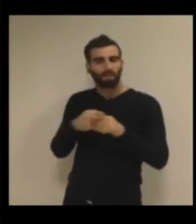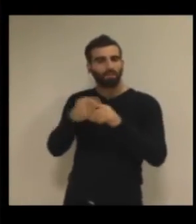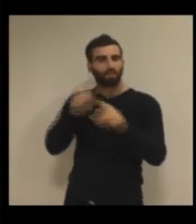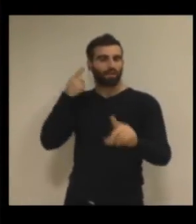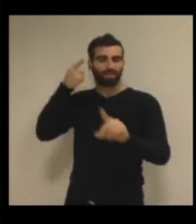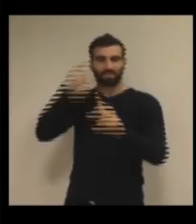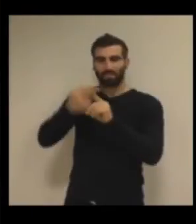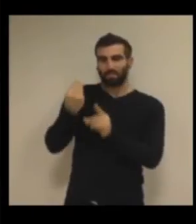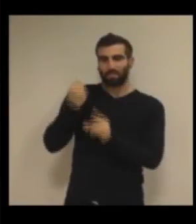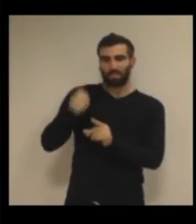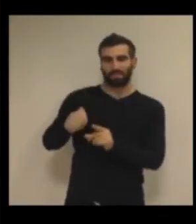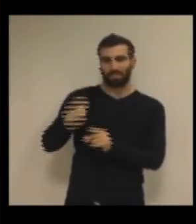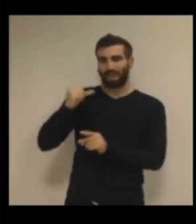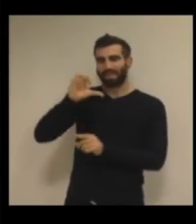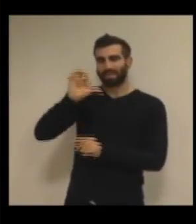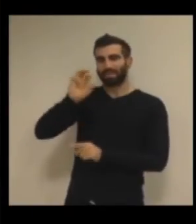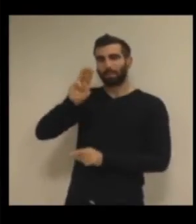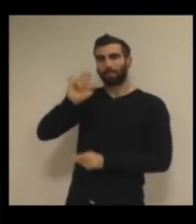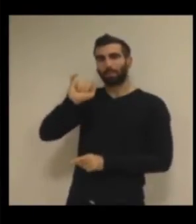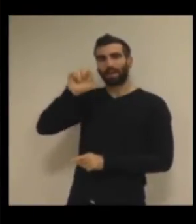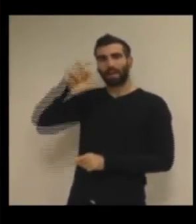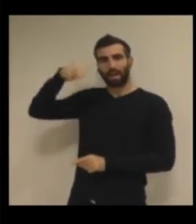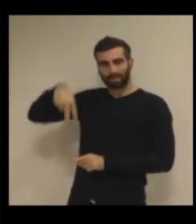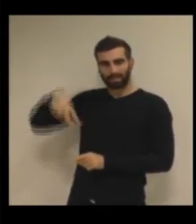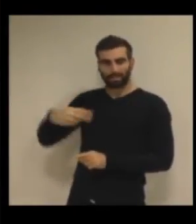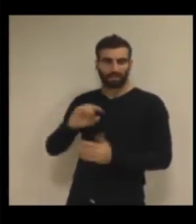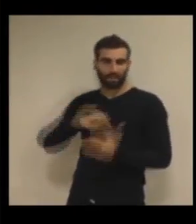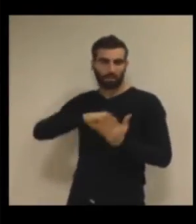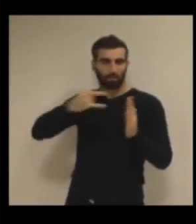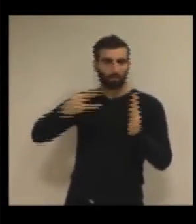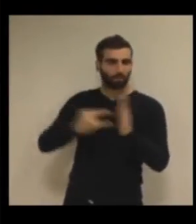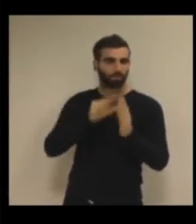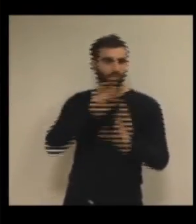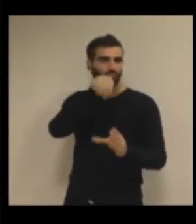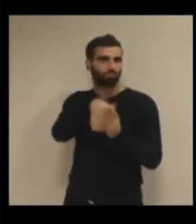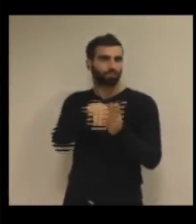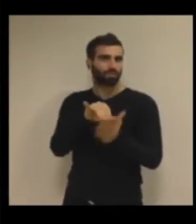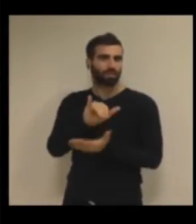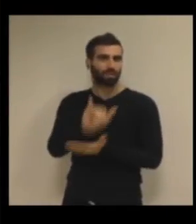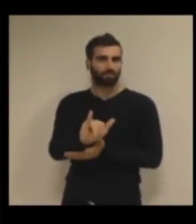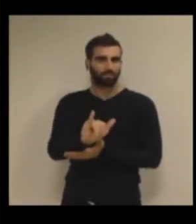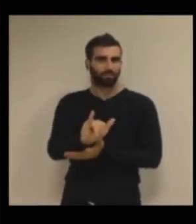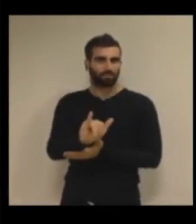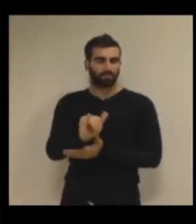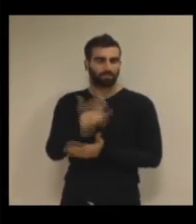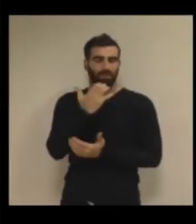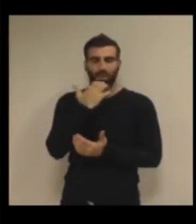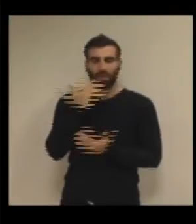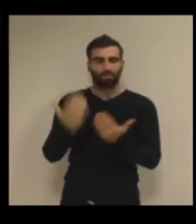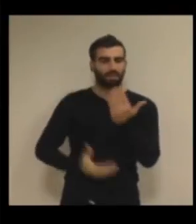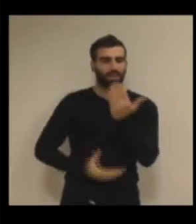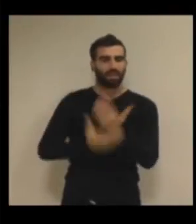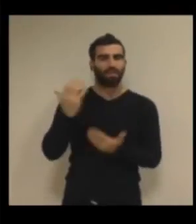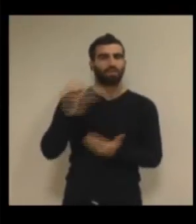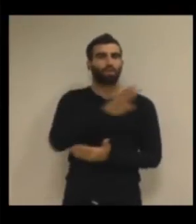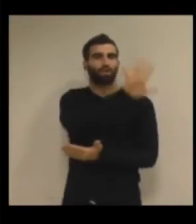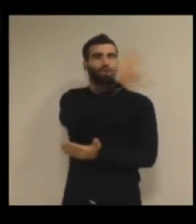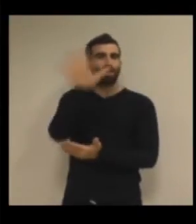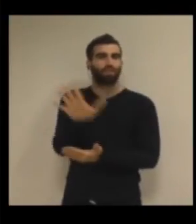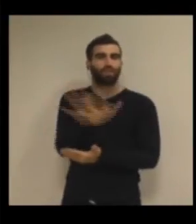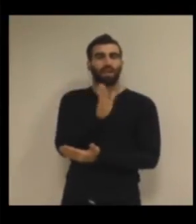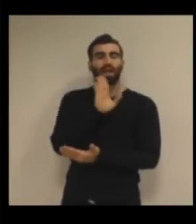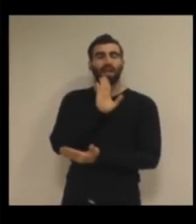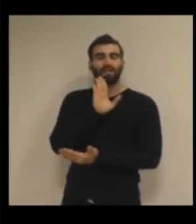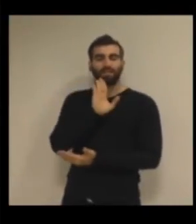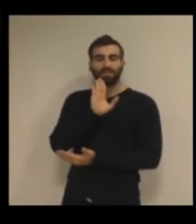Aspain se ha lanzado, ¿no?, con este proyecto. La Federación Nacional, como he comentado antes, aglutinamos